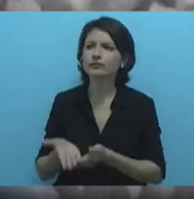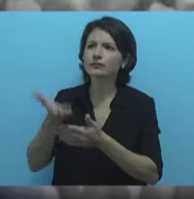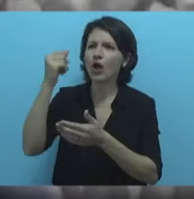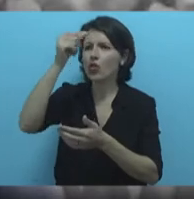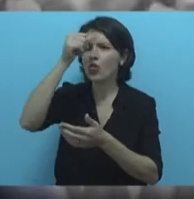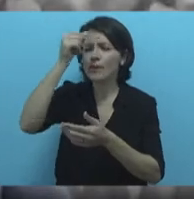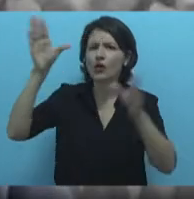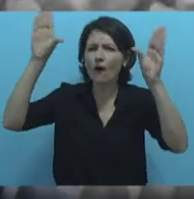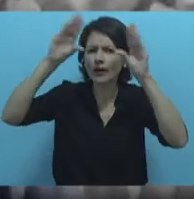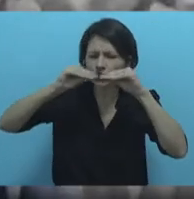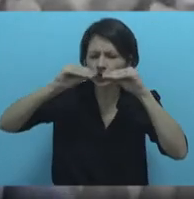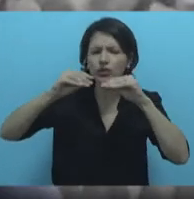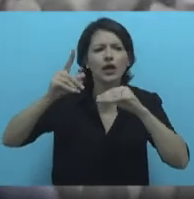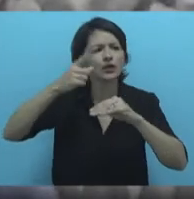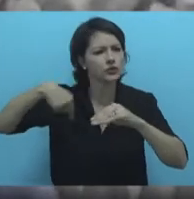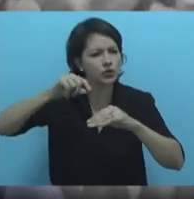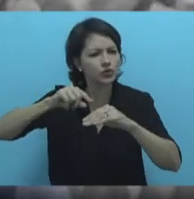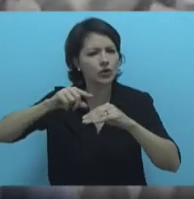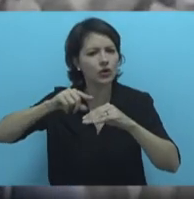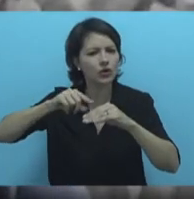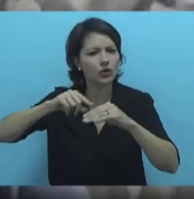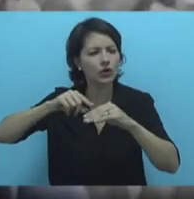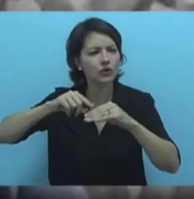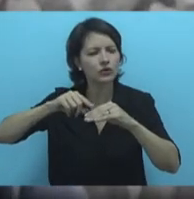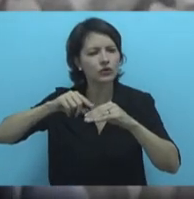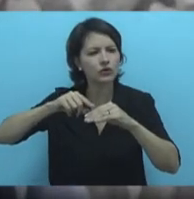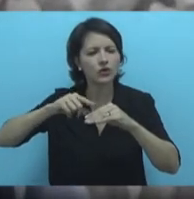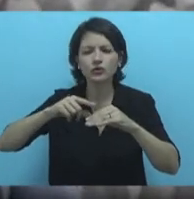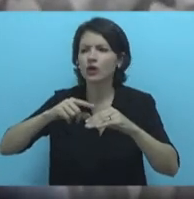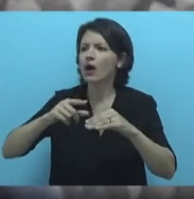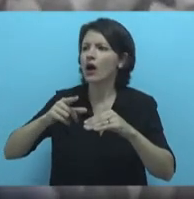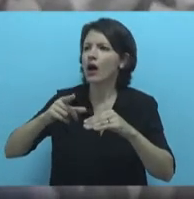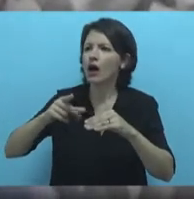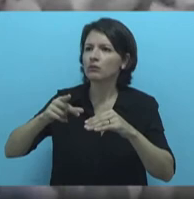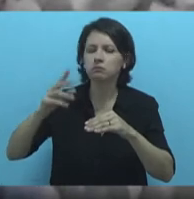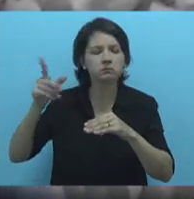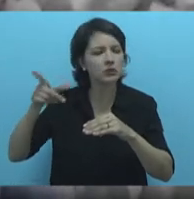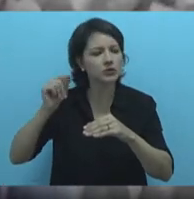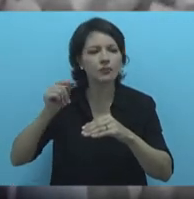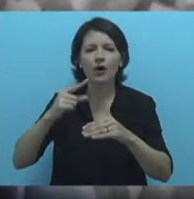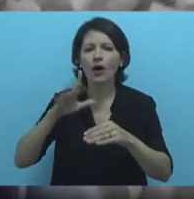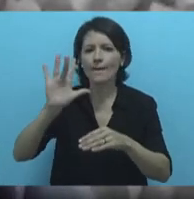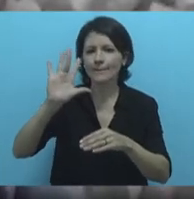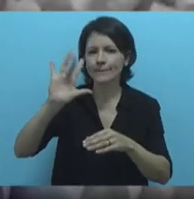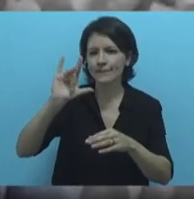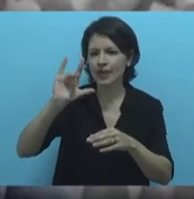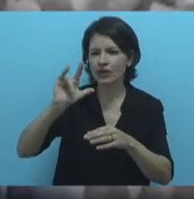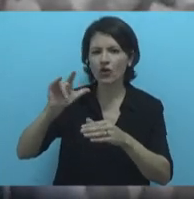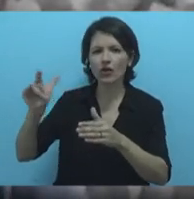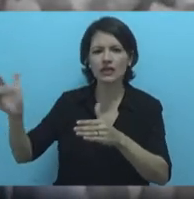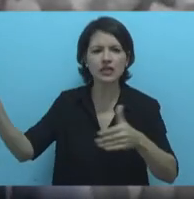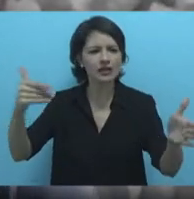lunes que se convocaba a la paritaria para el día miércoles a los trabajadores de la salud